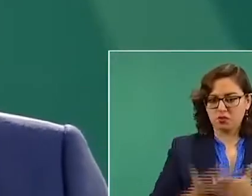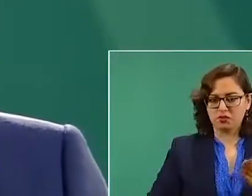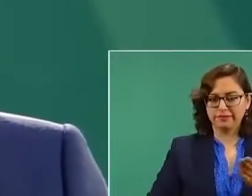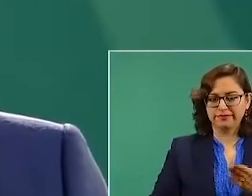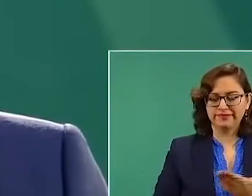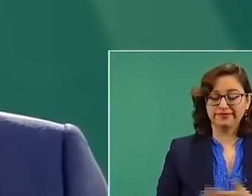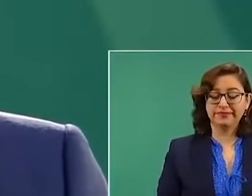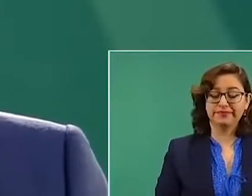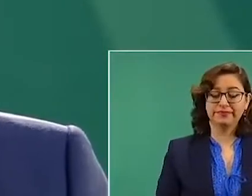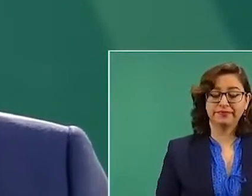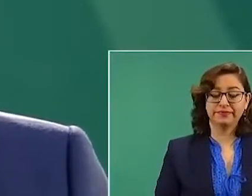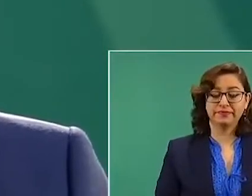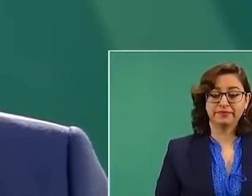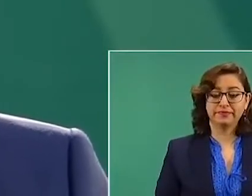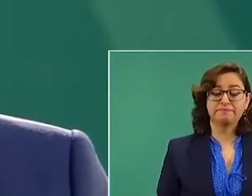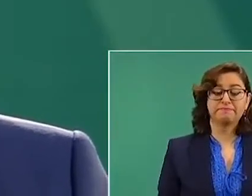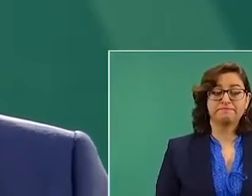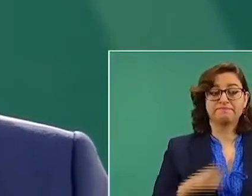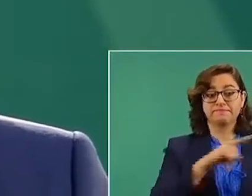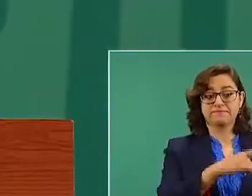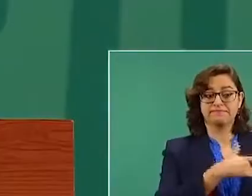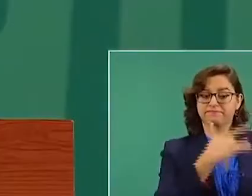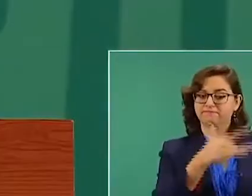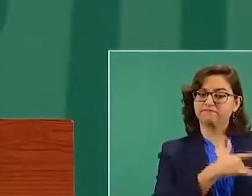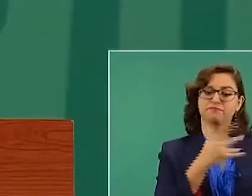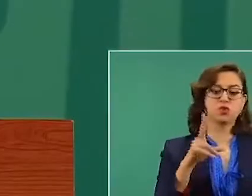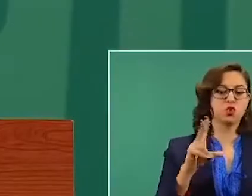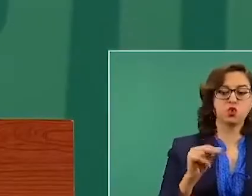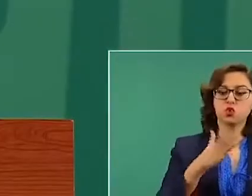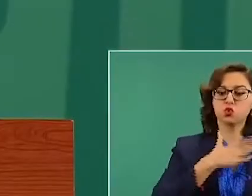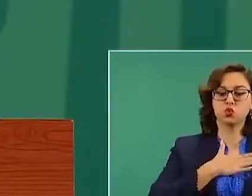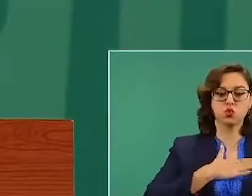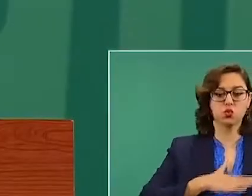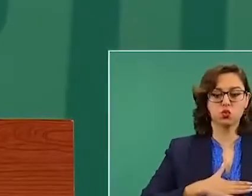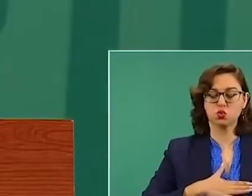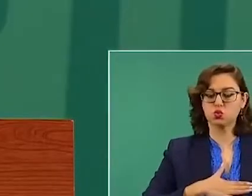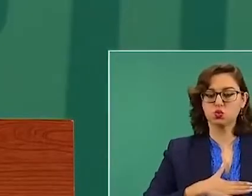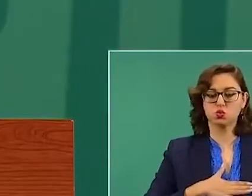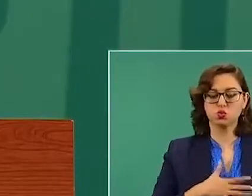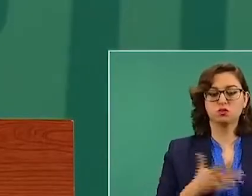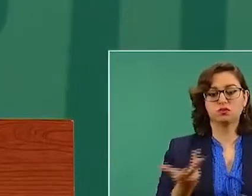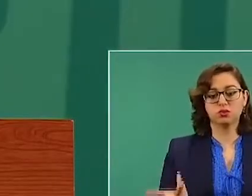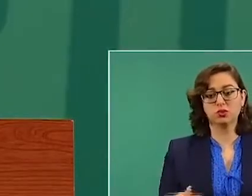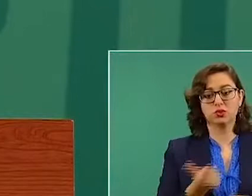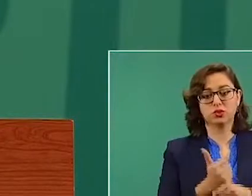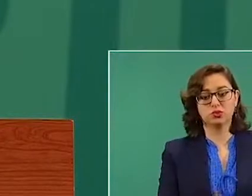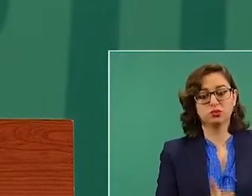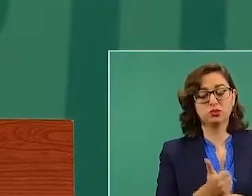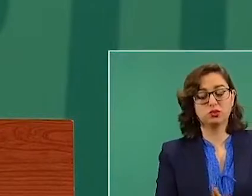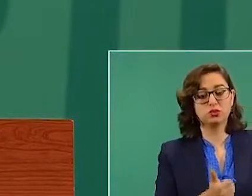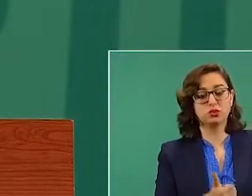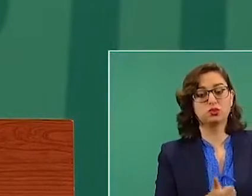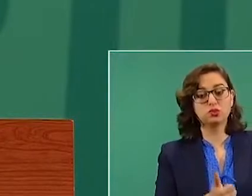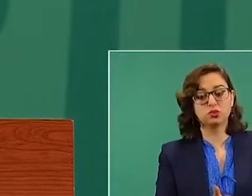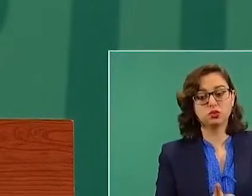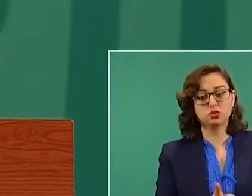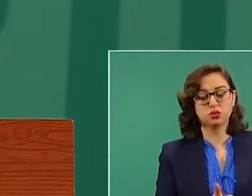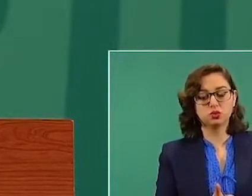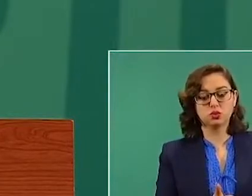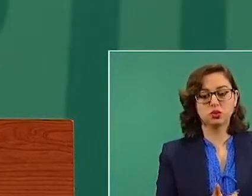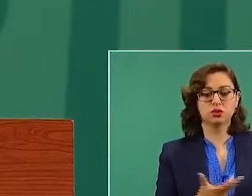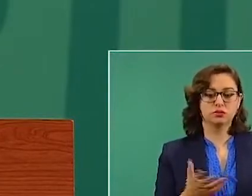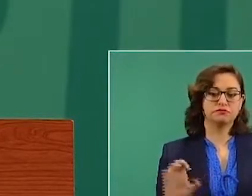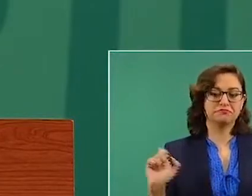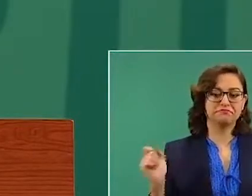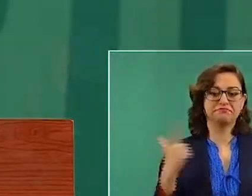algo que él considera injusto, que padeció, que enfrentó en